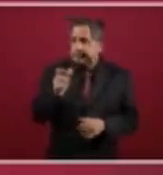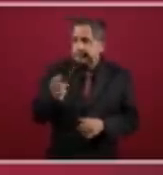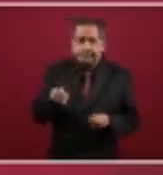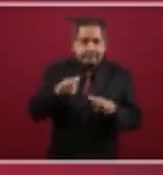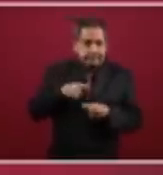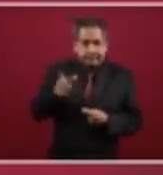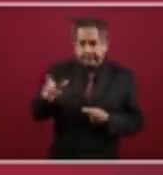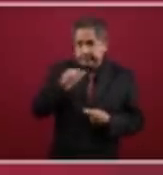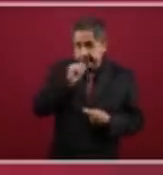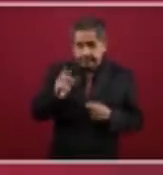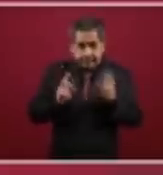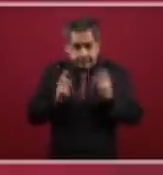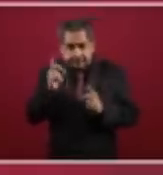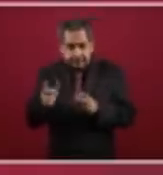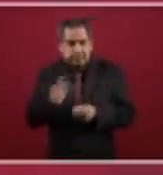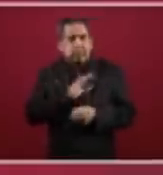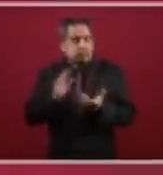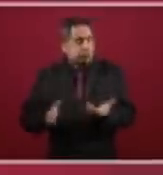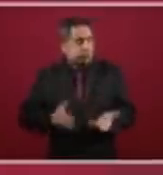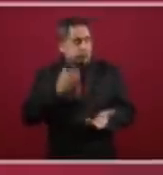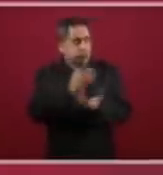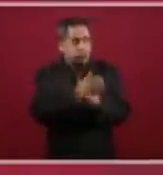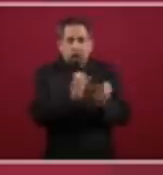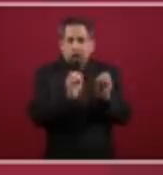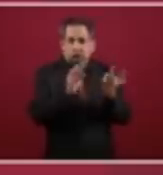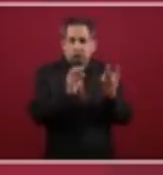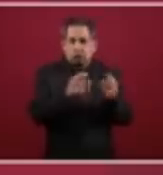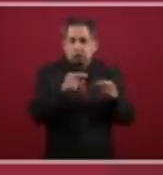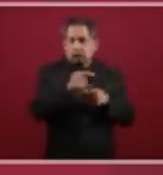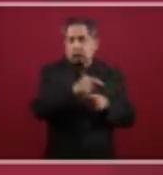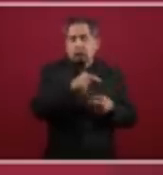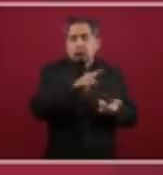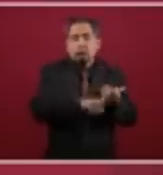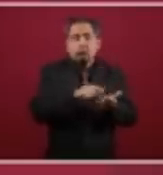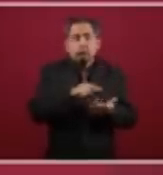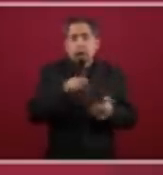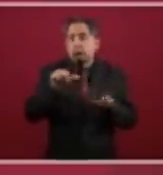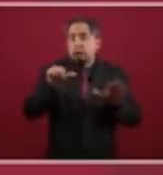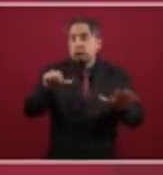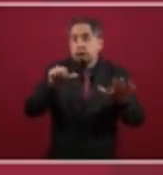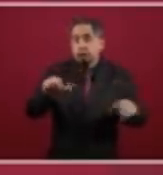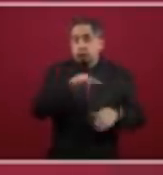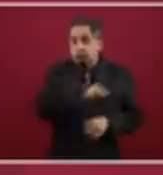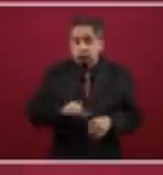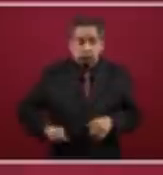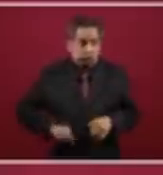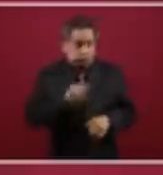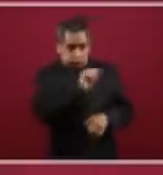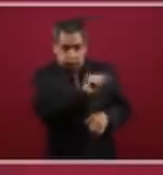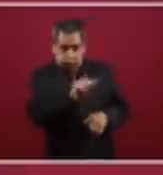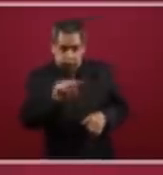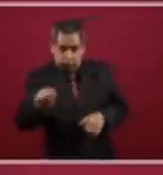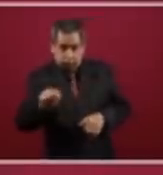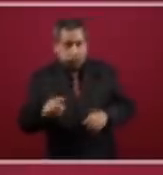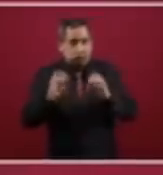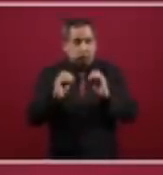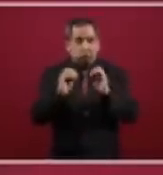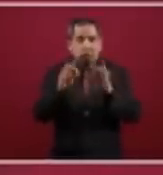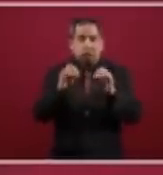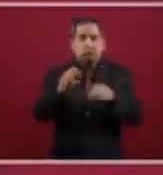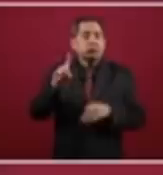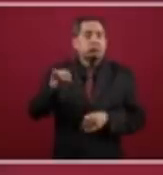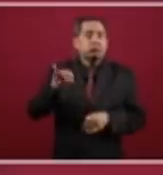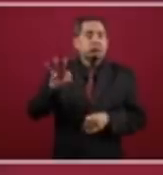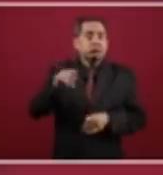alguna duda, puede acudir a los módulos que están en las 16 alcaldías o en las distintas oficinas del DIF de la